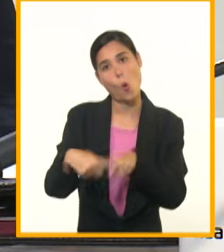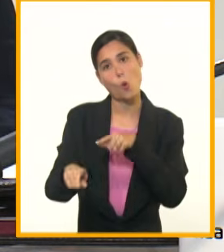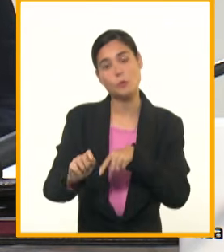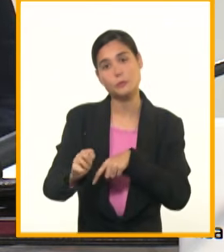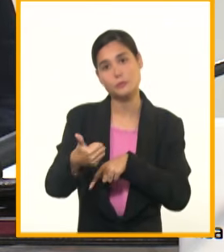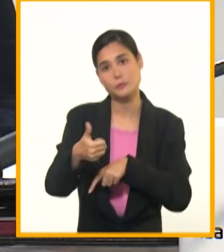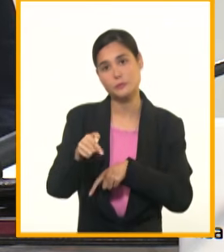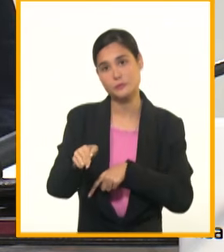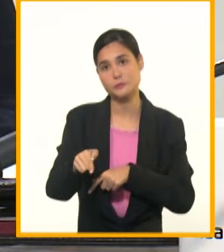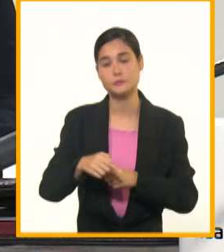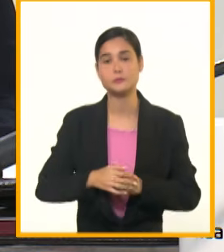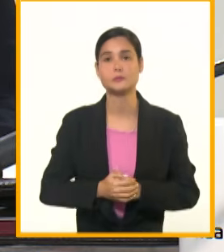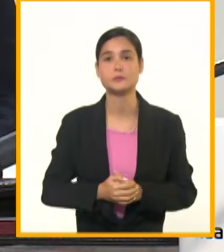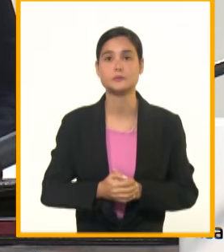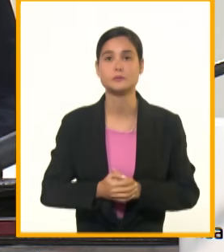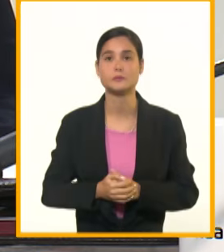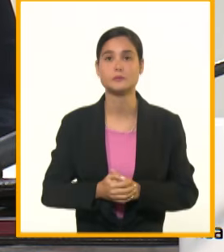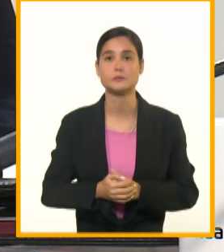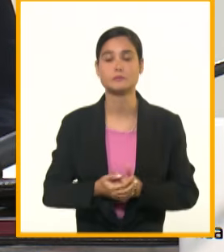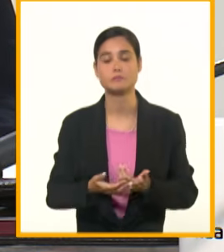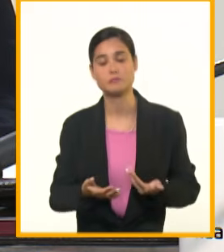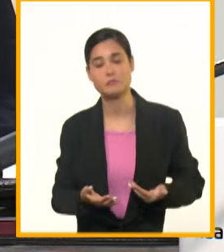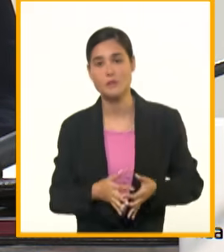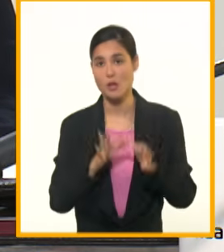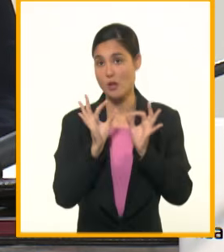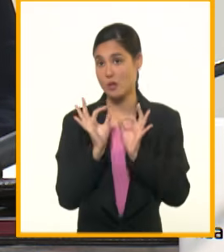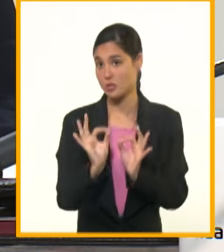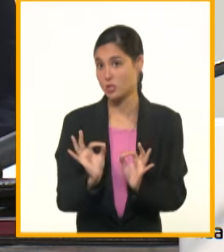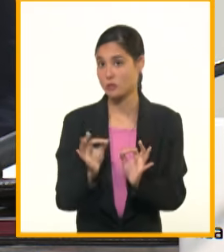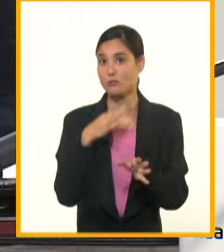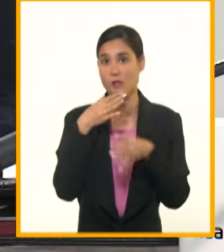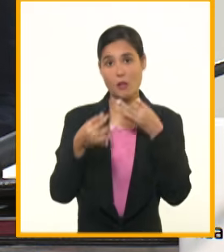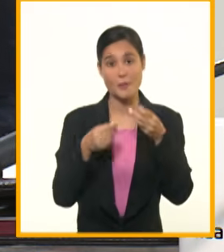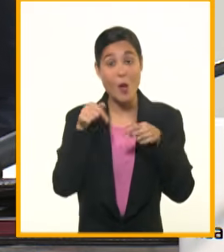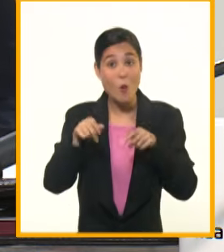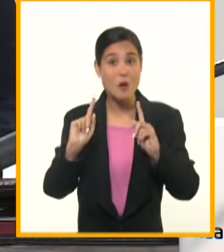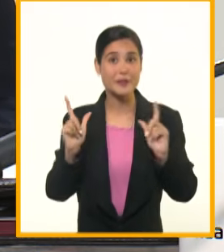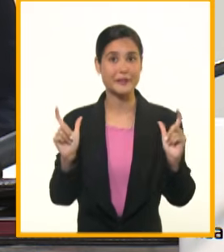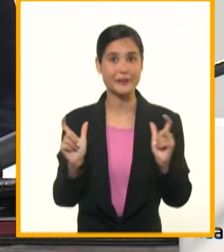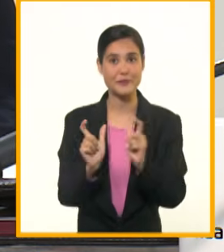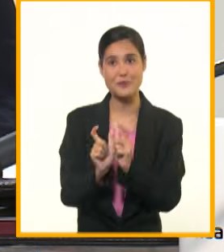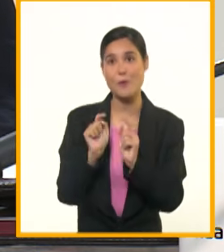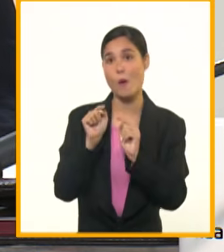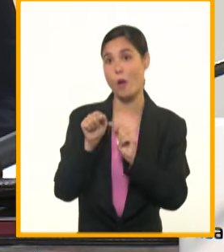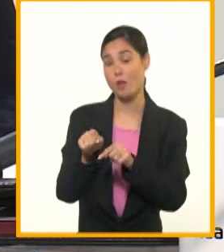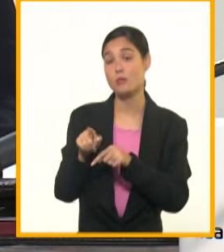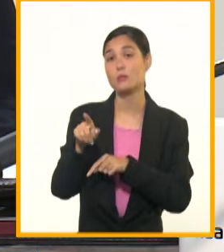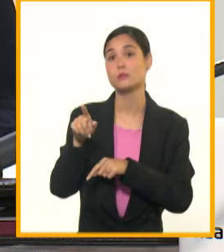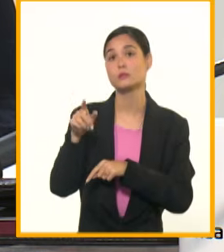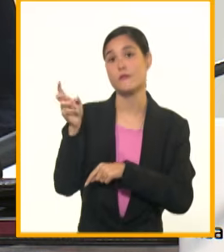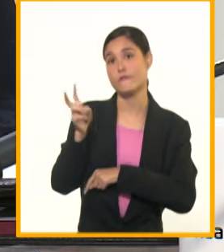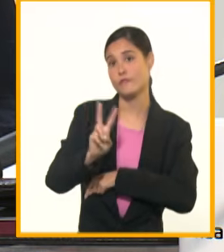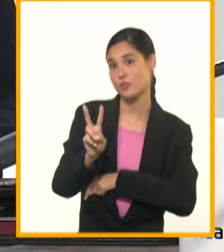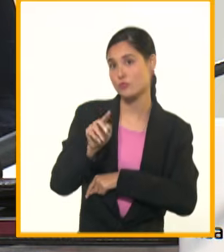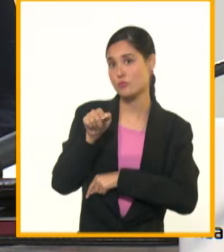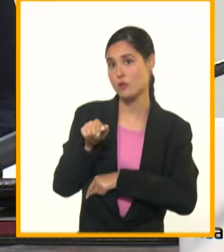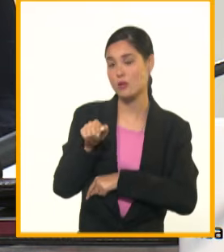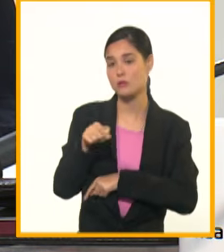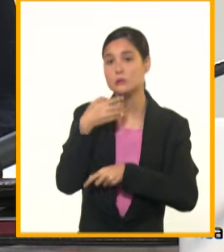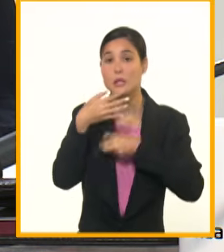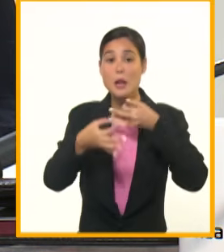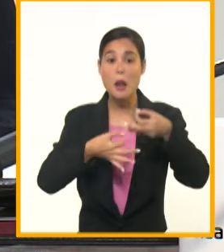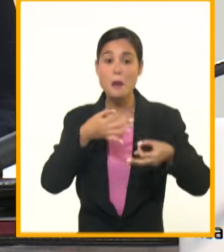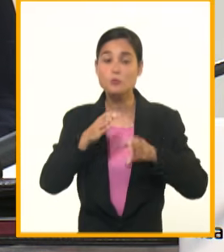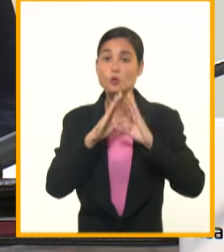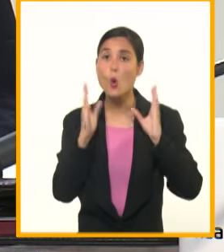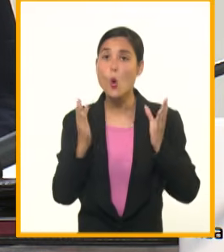Bueno, pues así se daba a conocer en esa reunión hoy del PSUV y que es parte de todo ese proceso